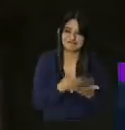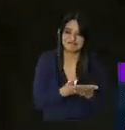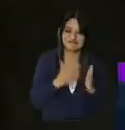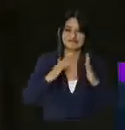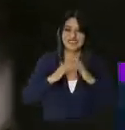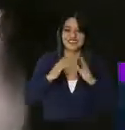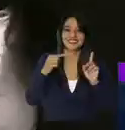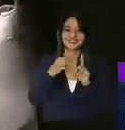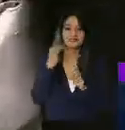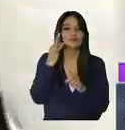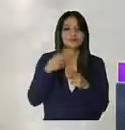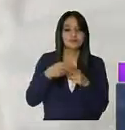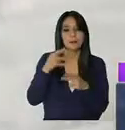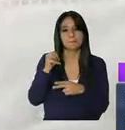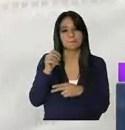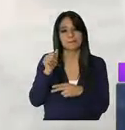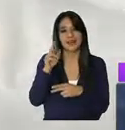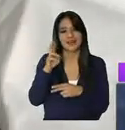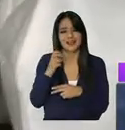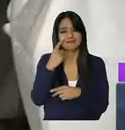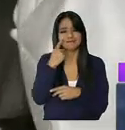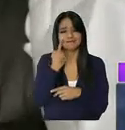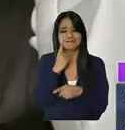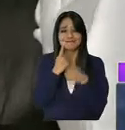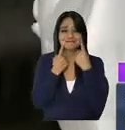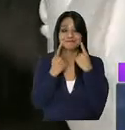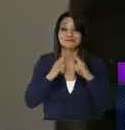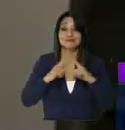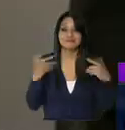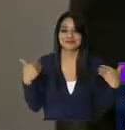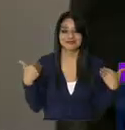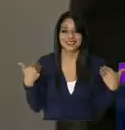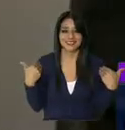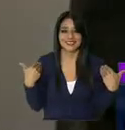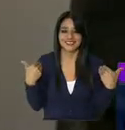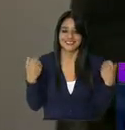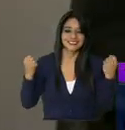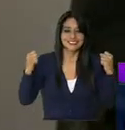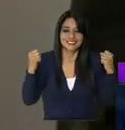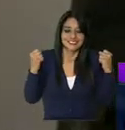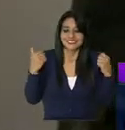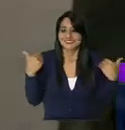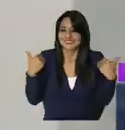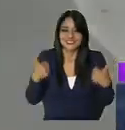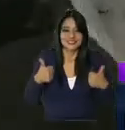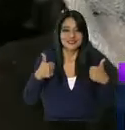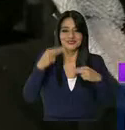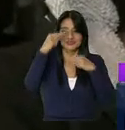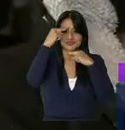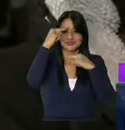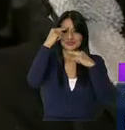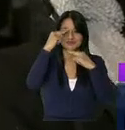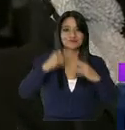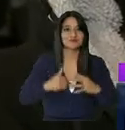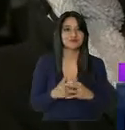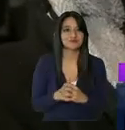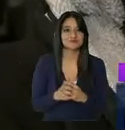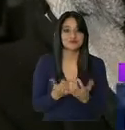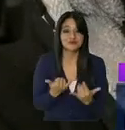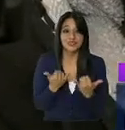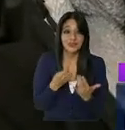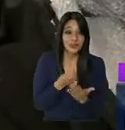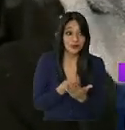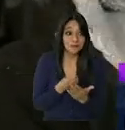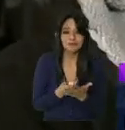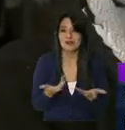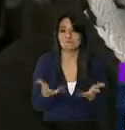casa de María, quien con lágrimas, esta vez de felicidad, no podía creer la buena nueva. Ya no tengo preocupación de comprar porque